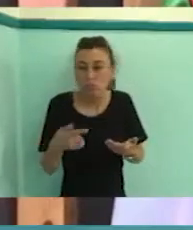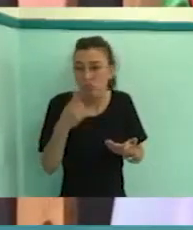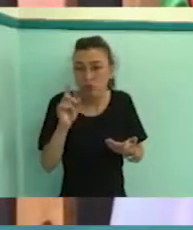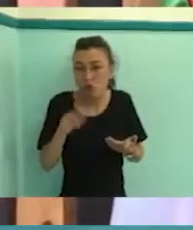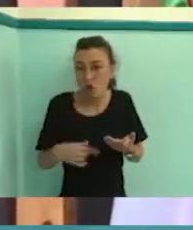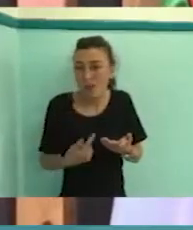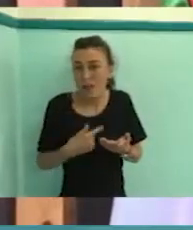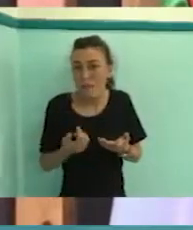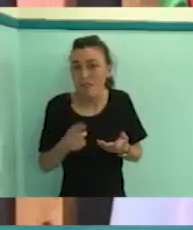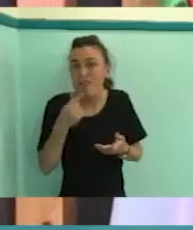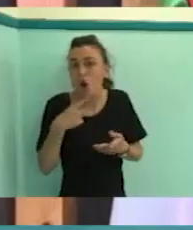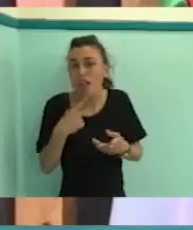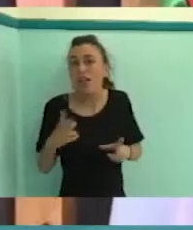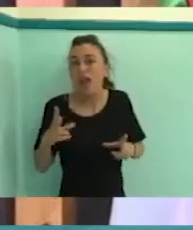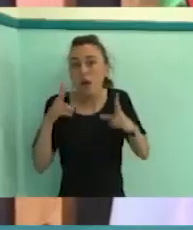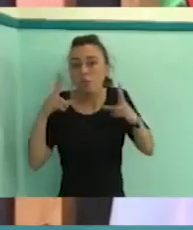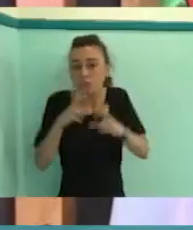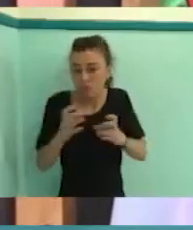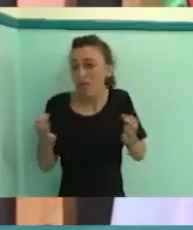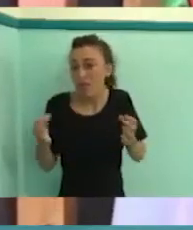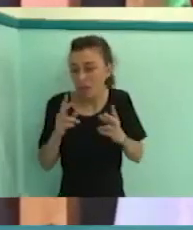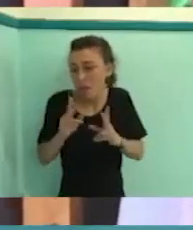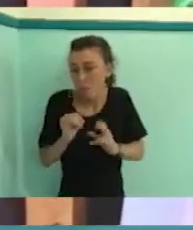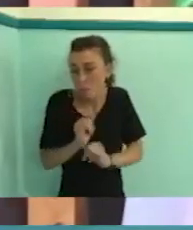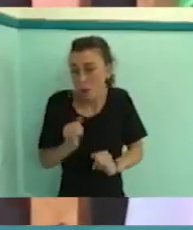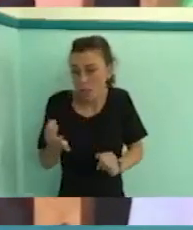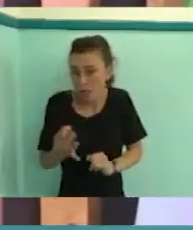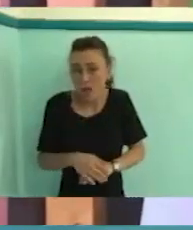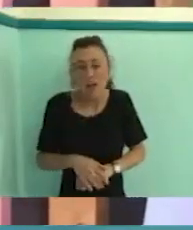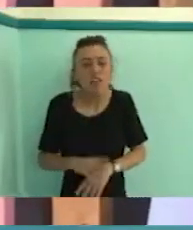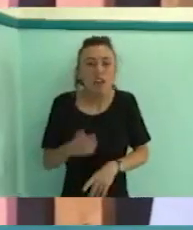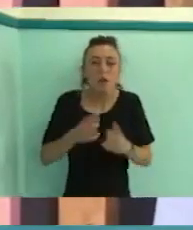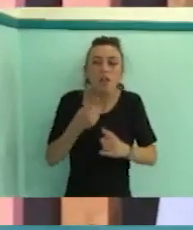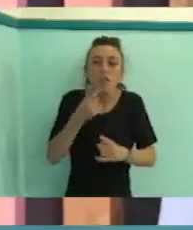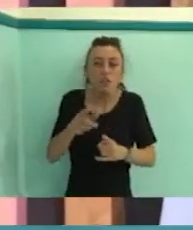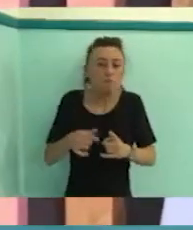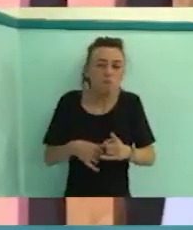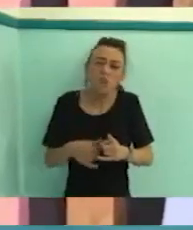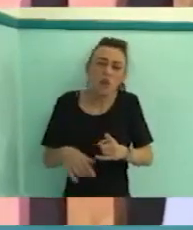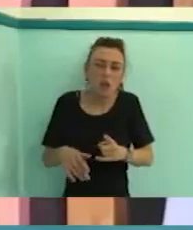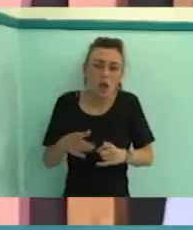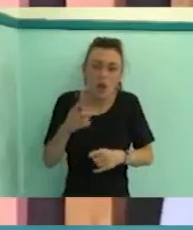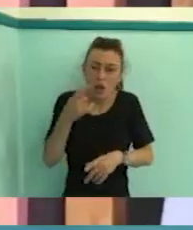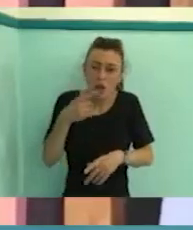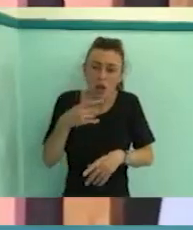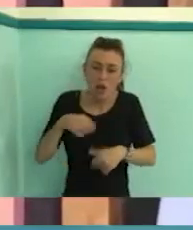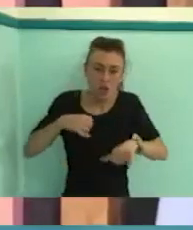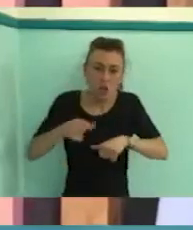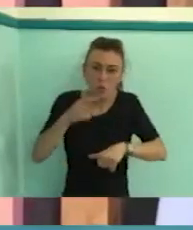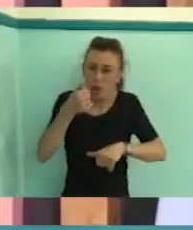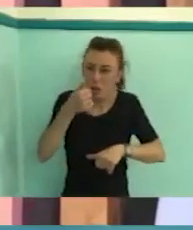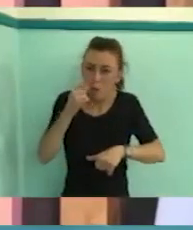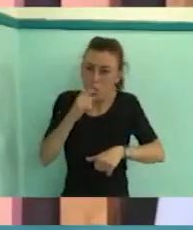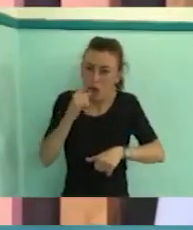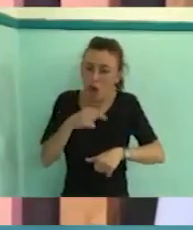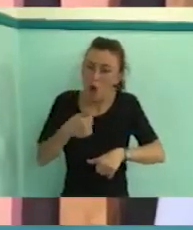decir otra gorda de que se me va a morir en el quirófano hay personas que han muerto en el quirófano porque realmente no se atendió exactamente lo que tenían